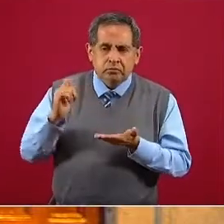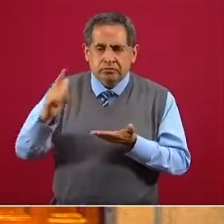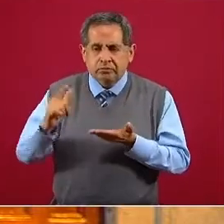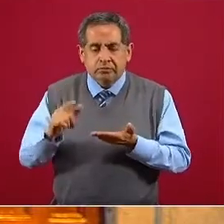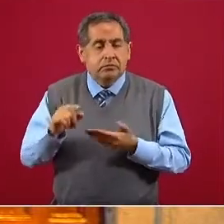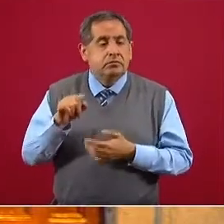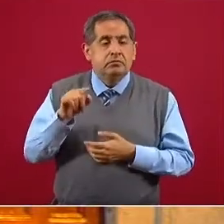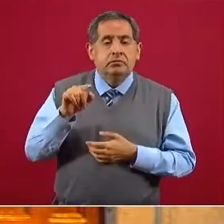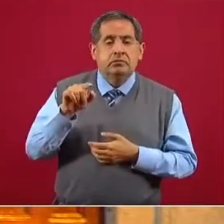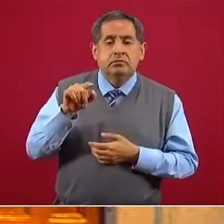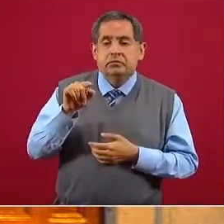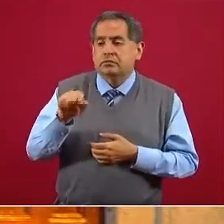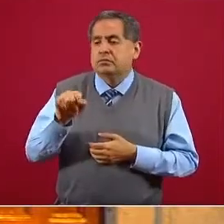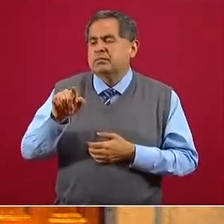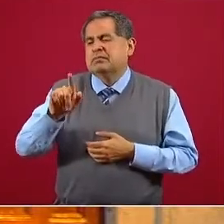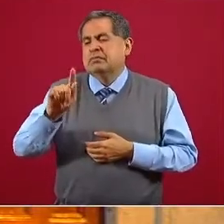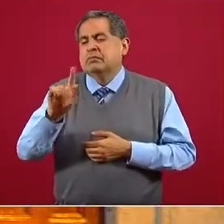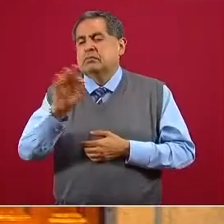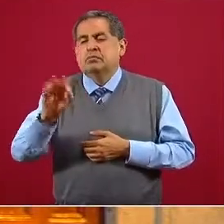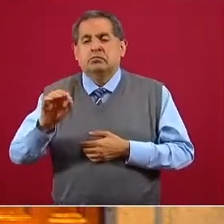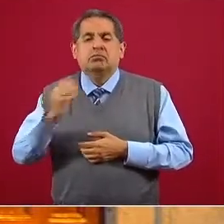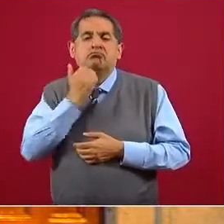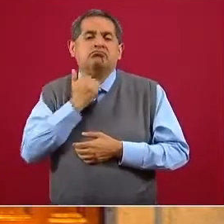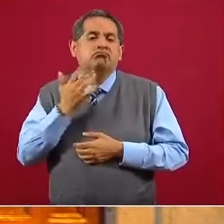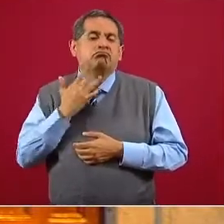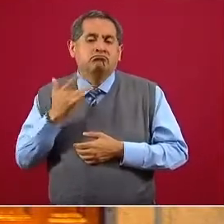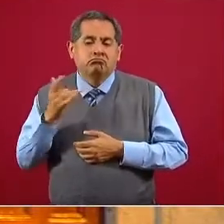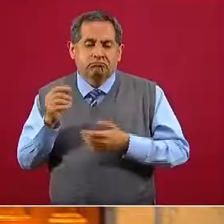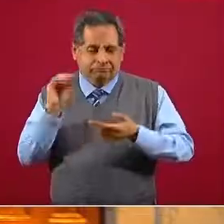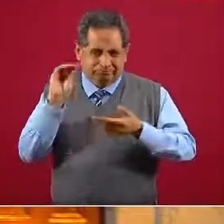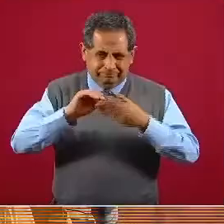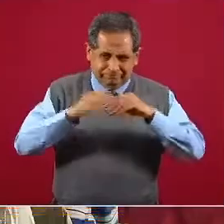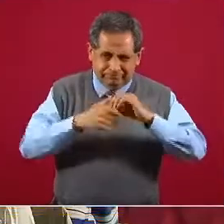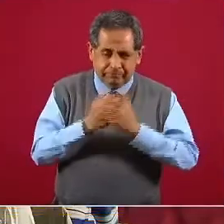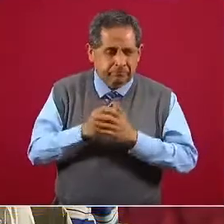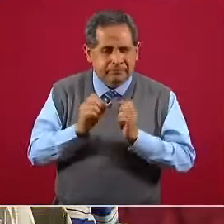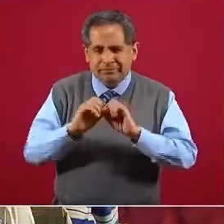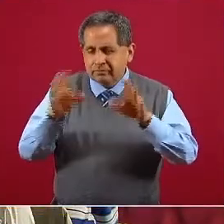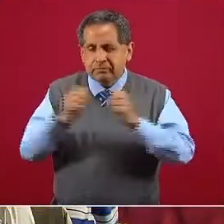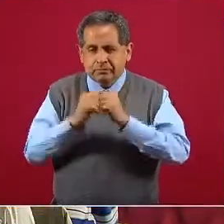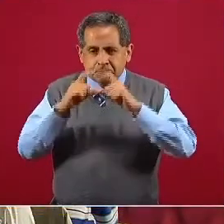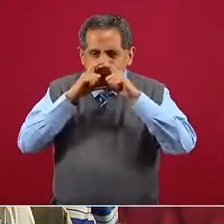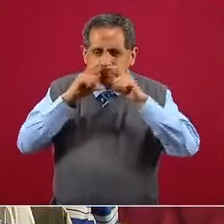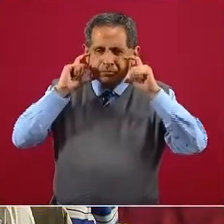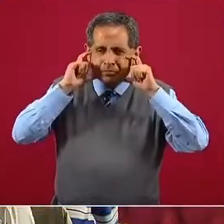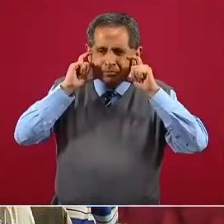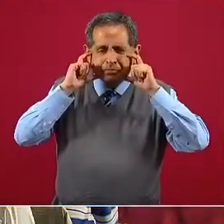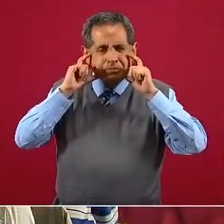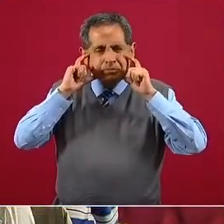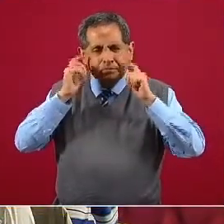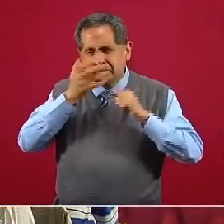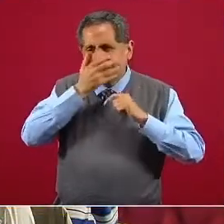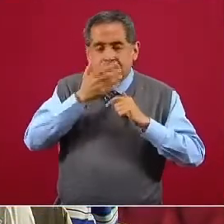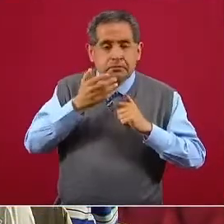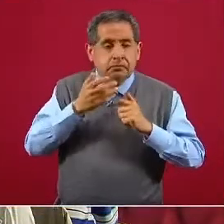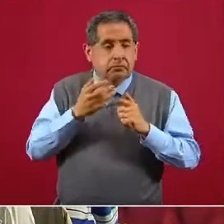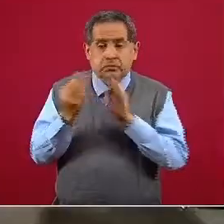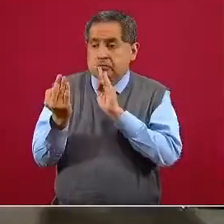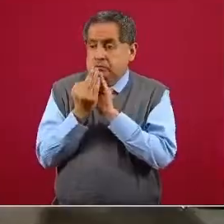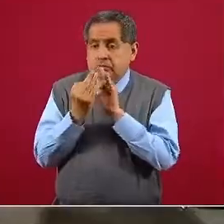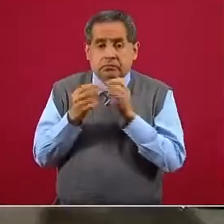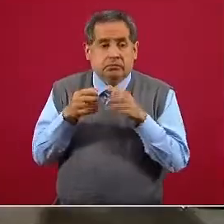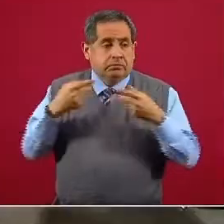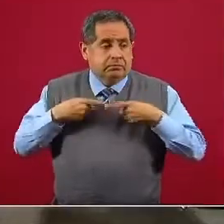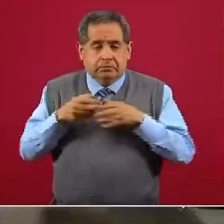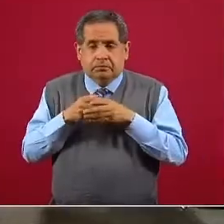de un mínimo 60, idealmente 70%, y lógicamente el uso de cubrebocas, sobre todo cuando estamos presentes